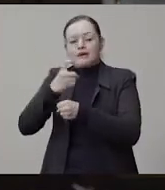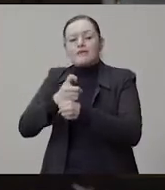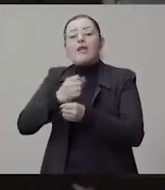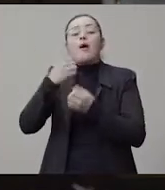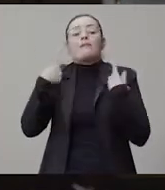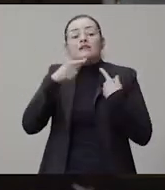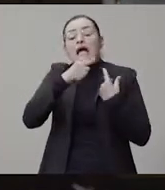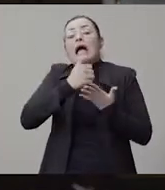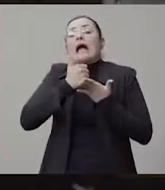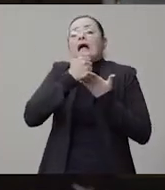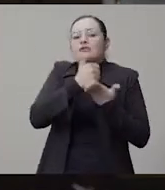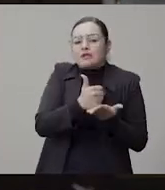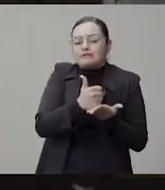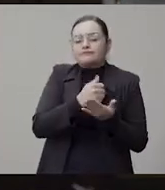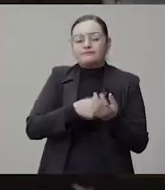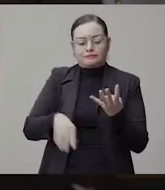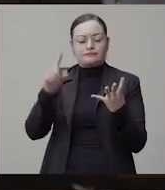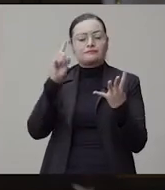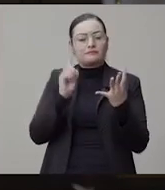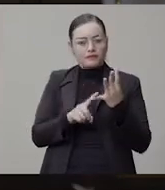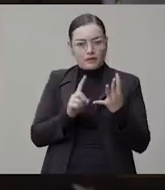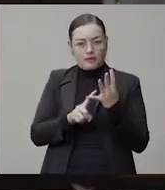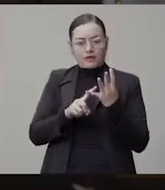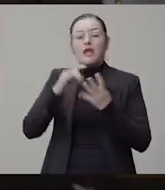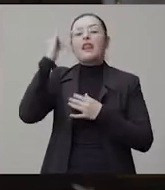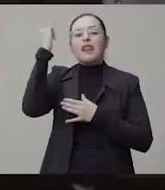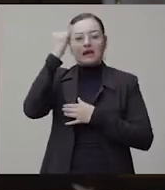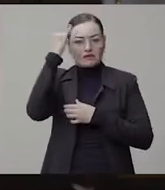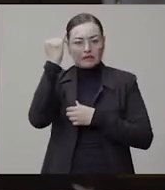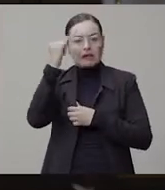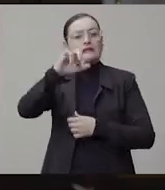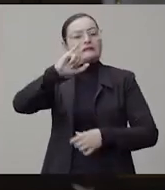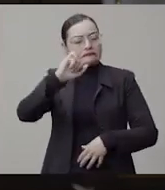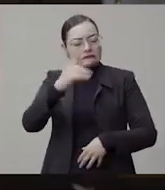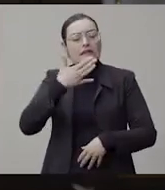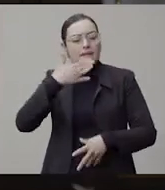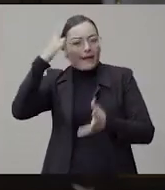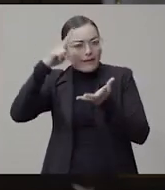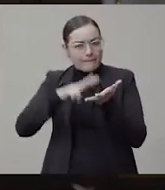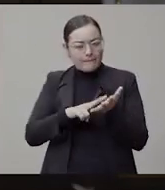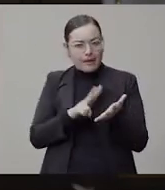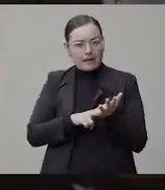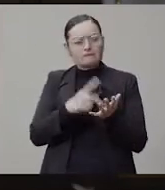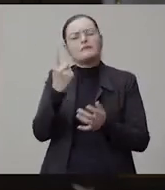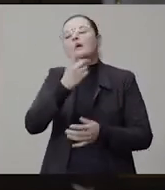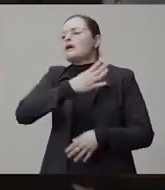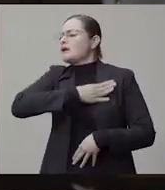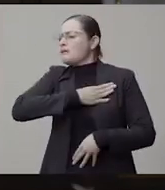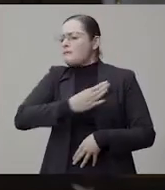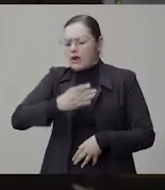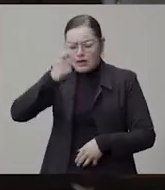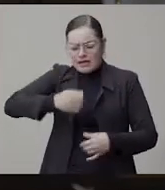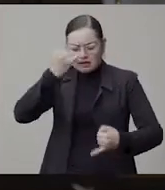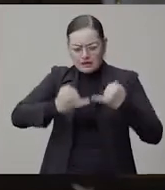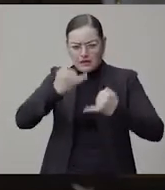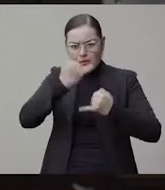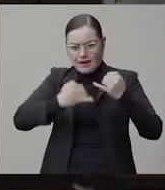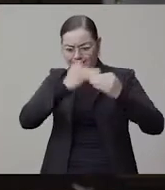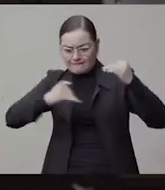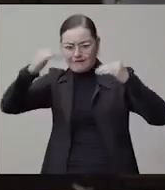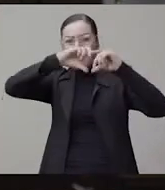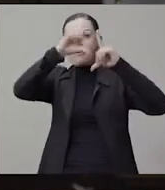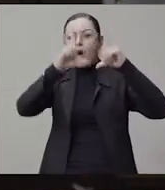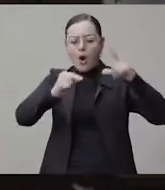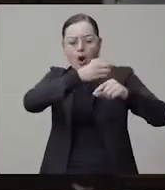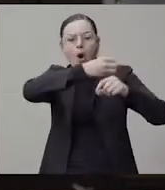encima del interés público cuarto las instituciones sirven qué bueno que el